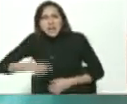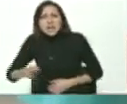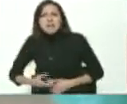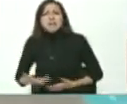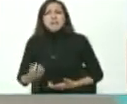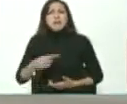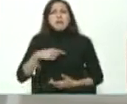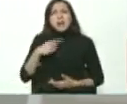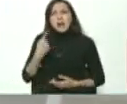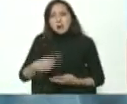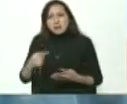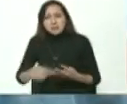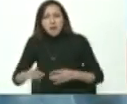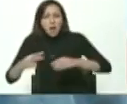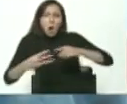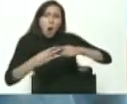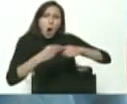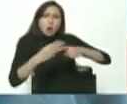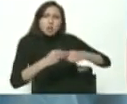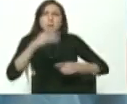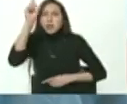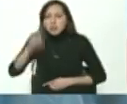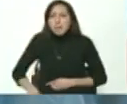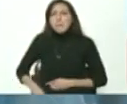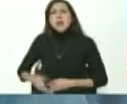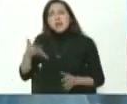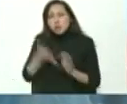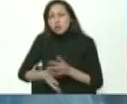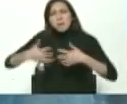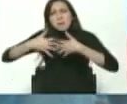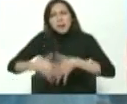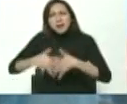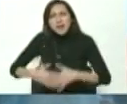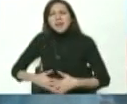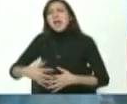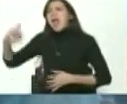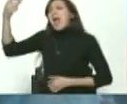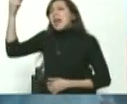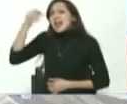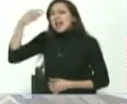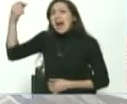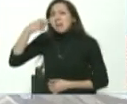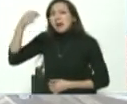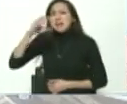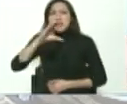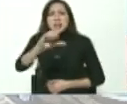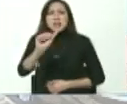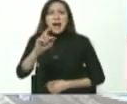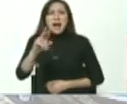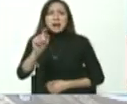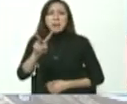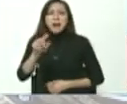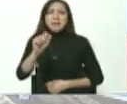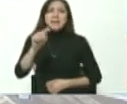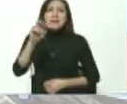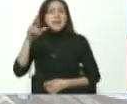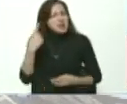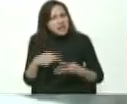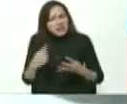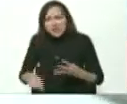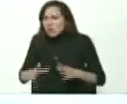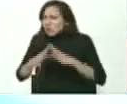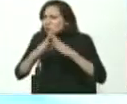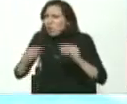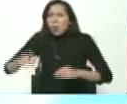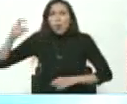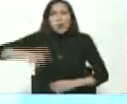flujómetros, oxímetros, los medicamentos, toda la batería de tratamiento, el carbativir, los tensiómetros, los ORL de pared, los